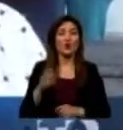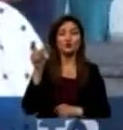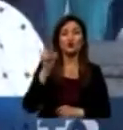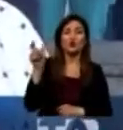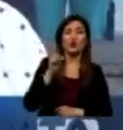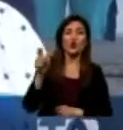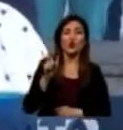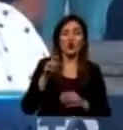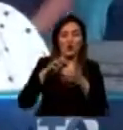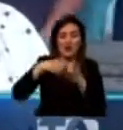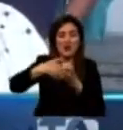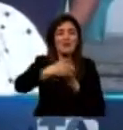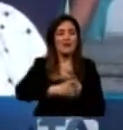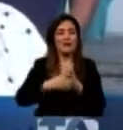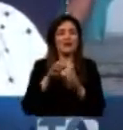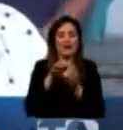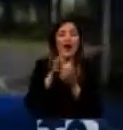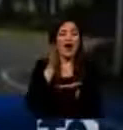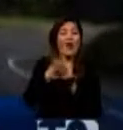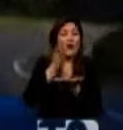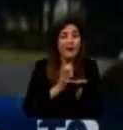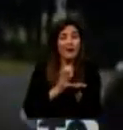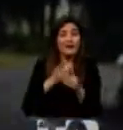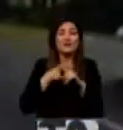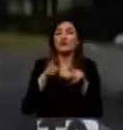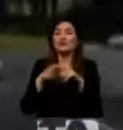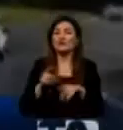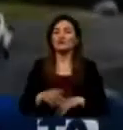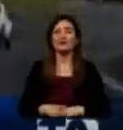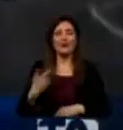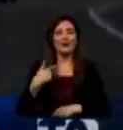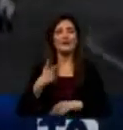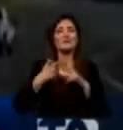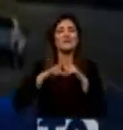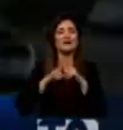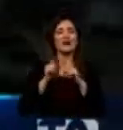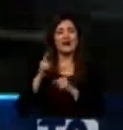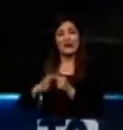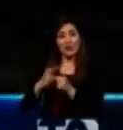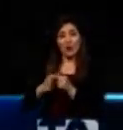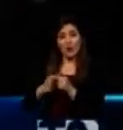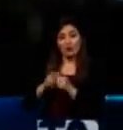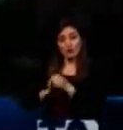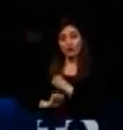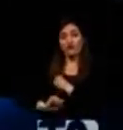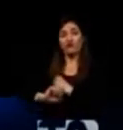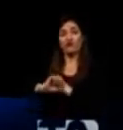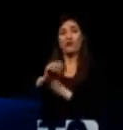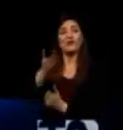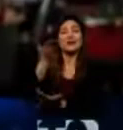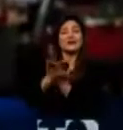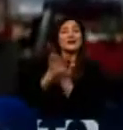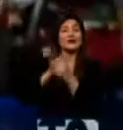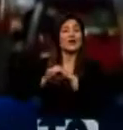aguacate, mísero, villa, dulce de guayaba. La ruta escondida inicia a solo 40 minutos de Quito y se puede llegar en